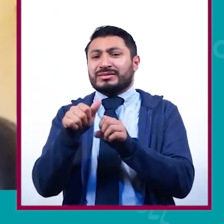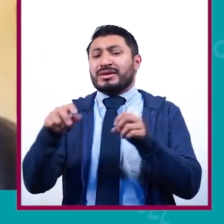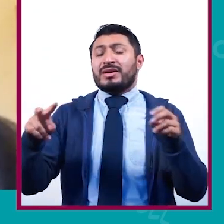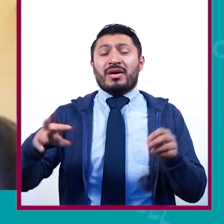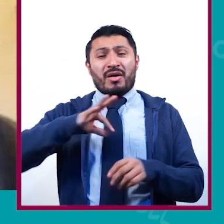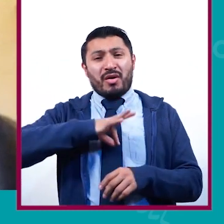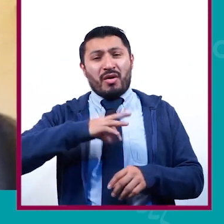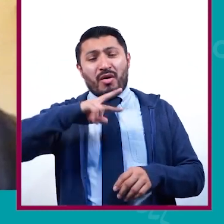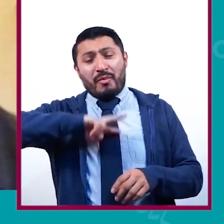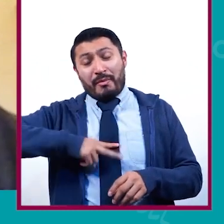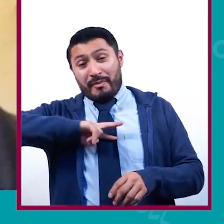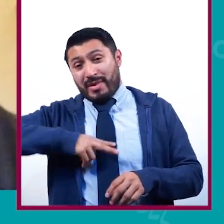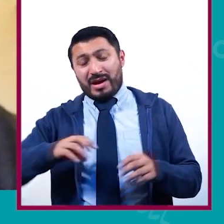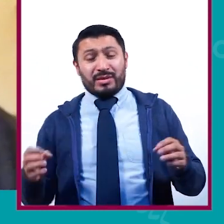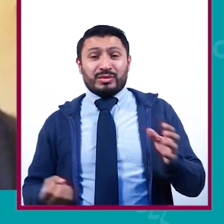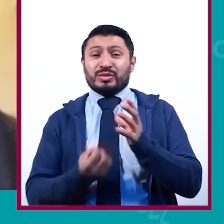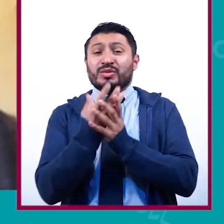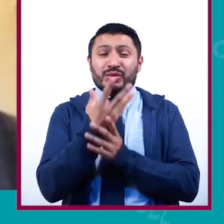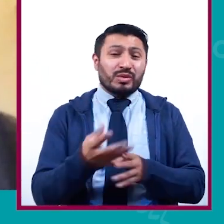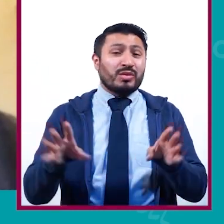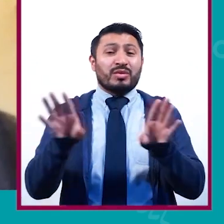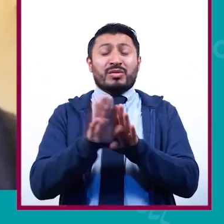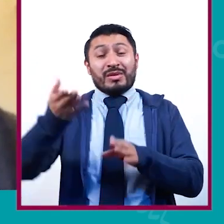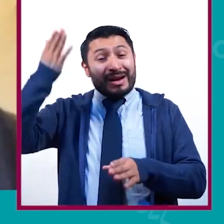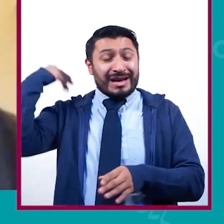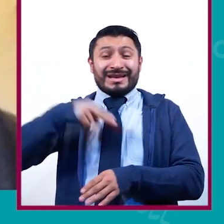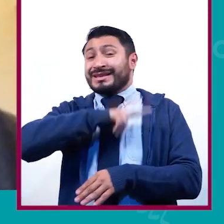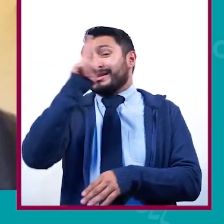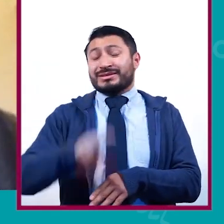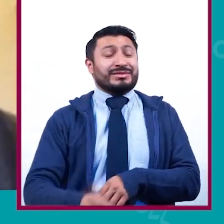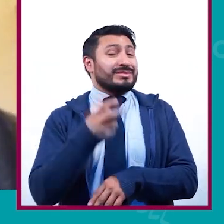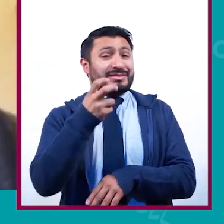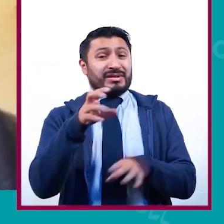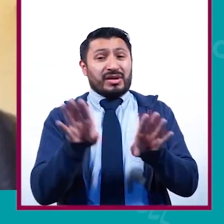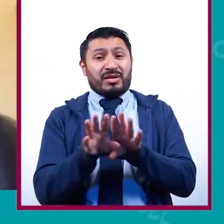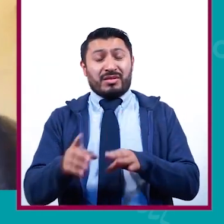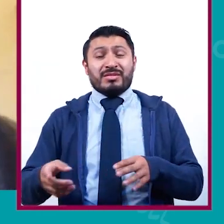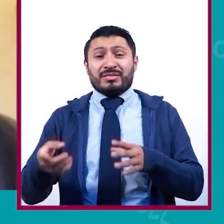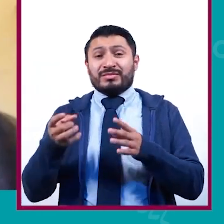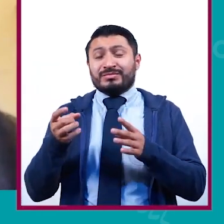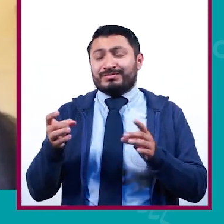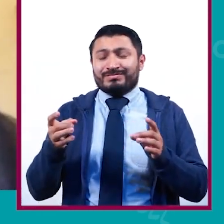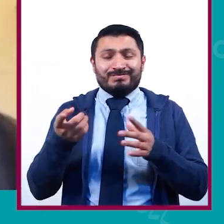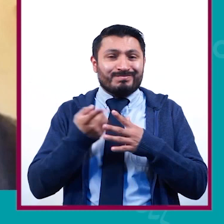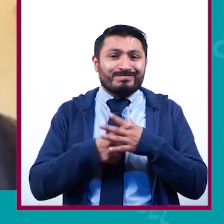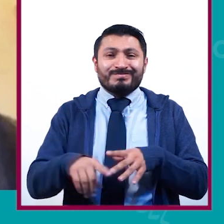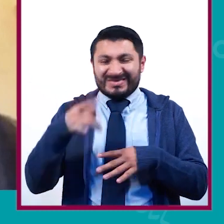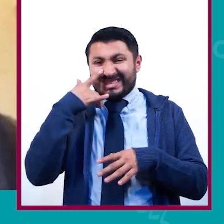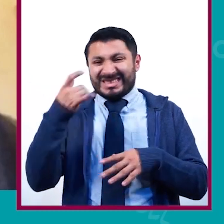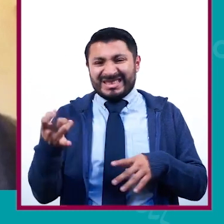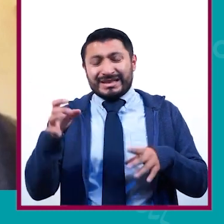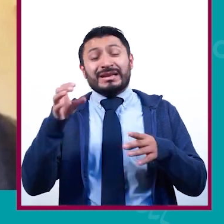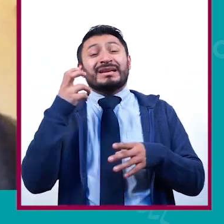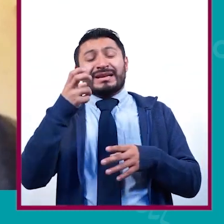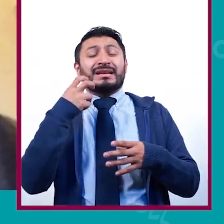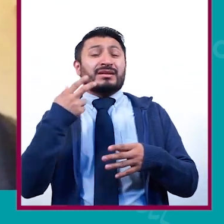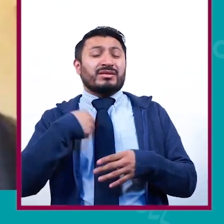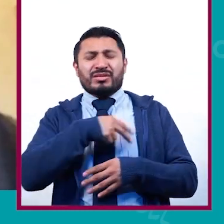emergente y nuevo para nosotros porque nunca habíamos sido expuestos a él, dado su origen zoonótico, pues la